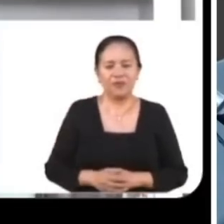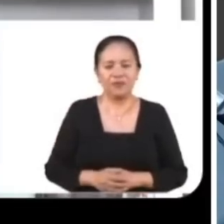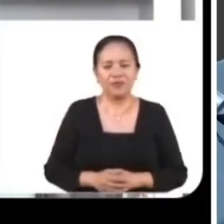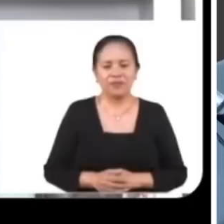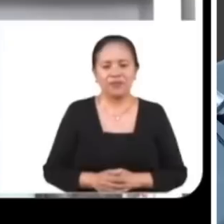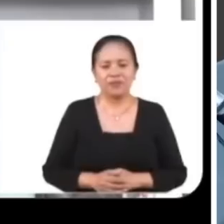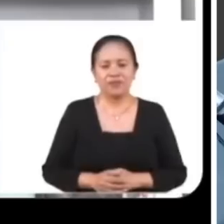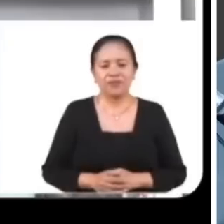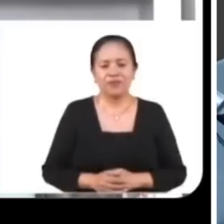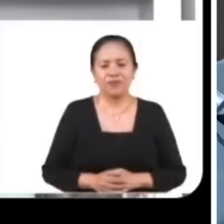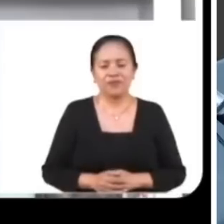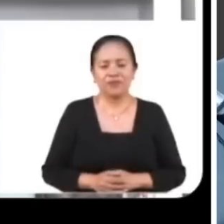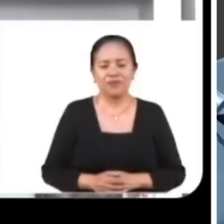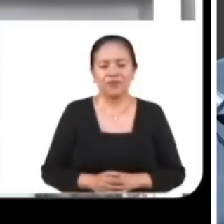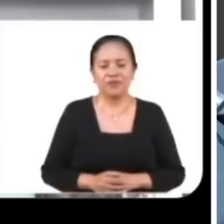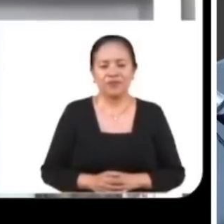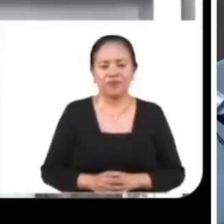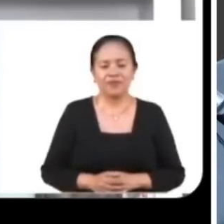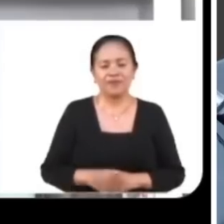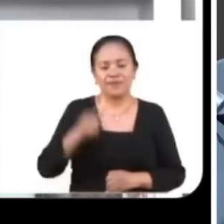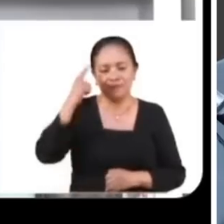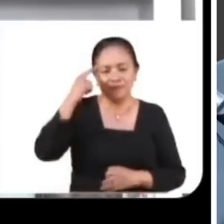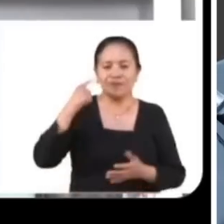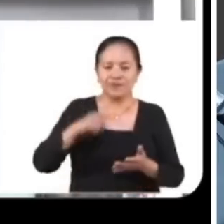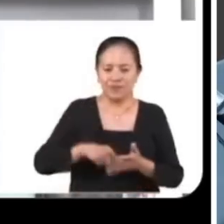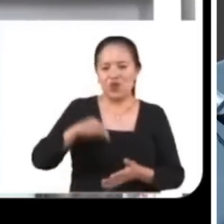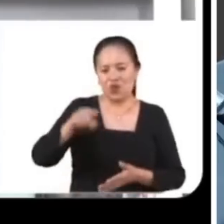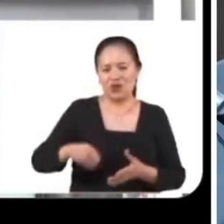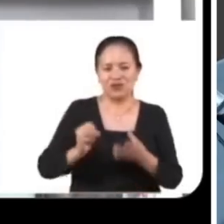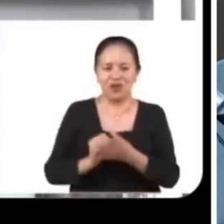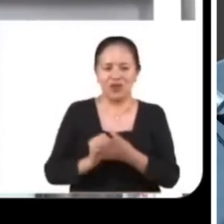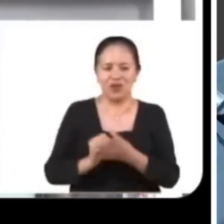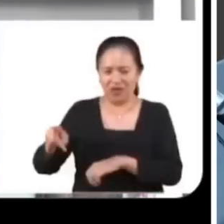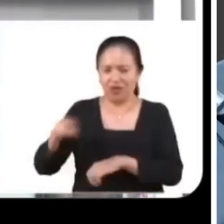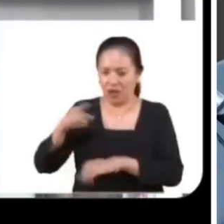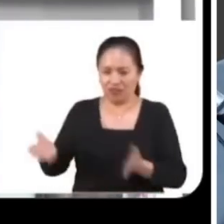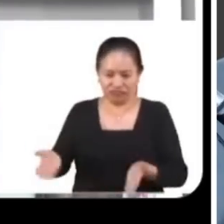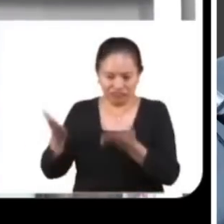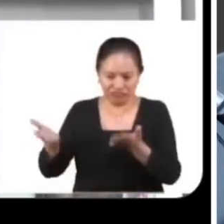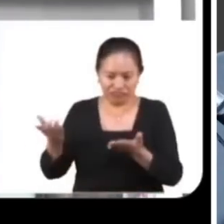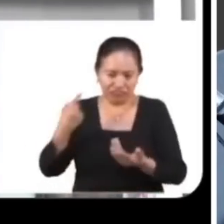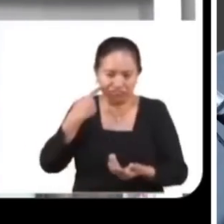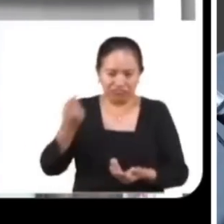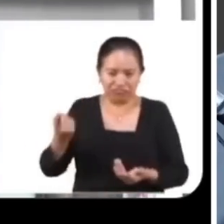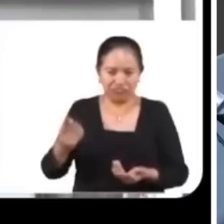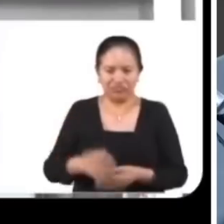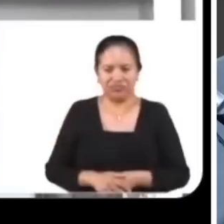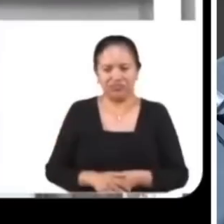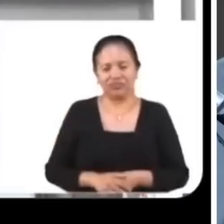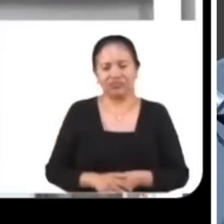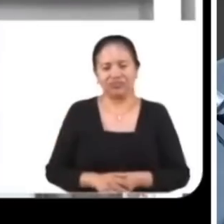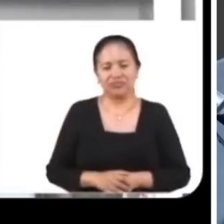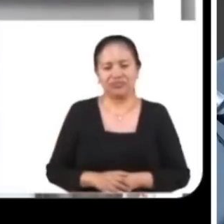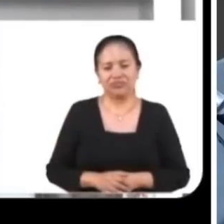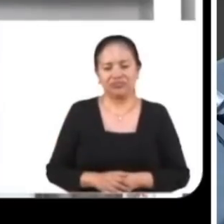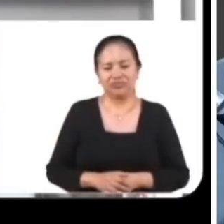lo mejor ellos decían que iberdrola era Pura energía limpia Uy que el presidente López